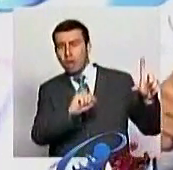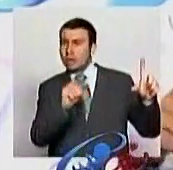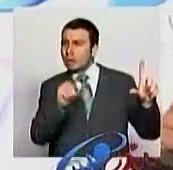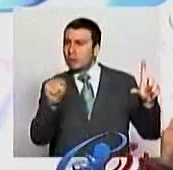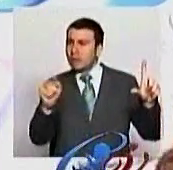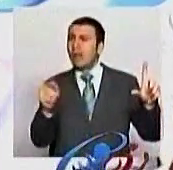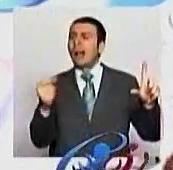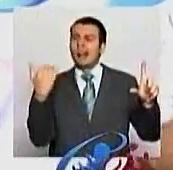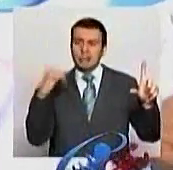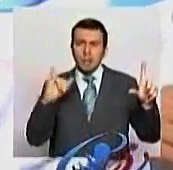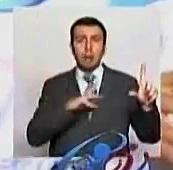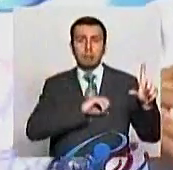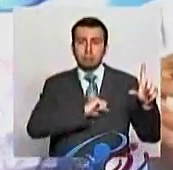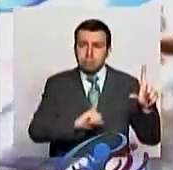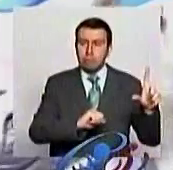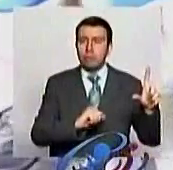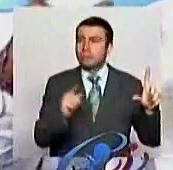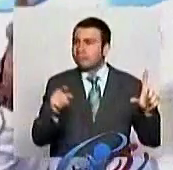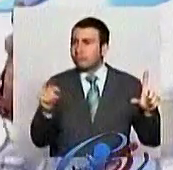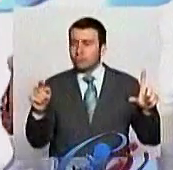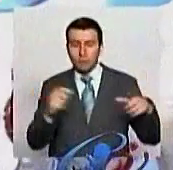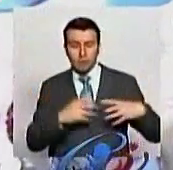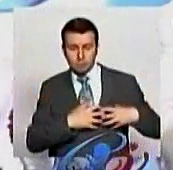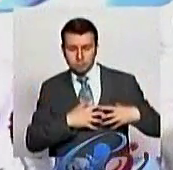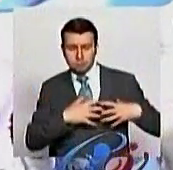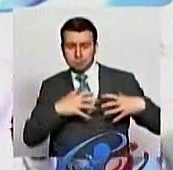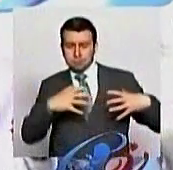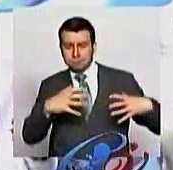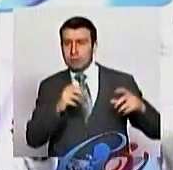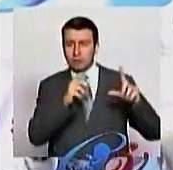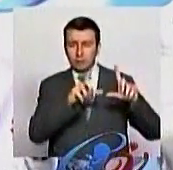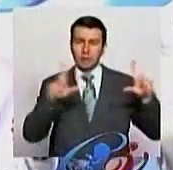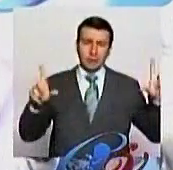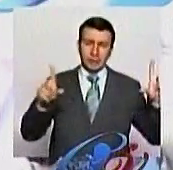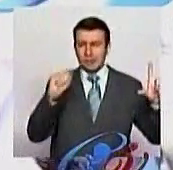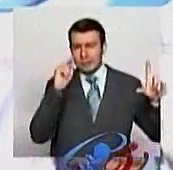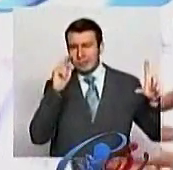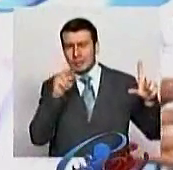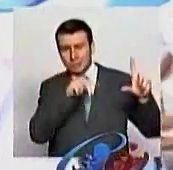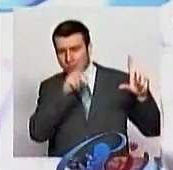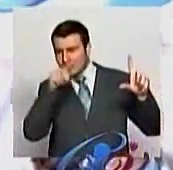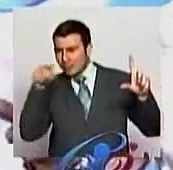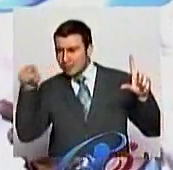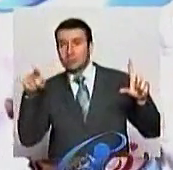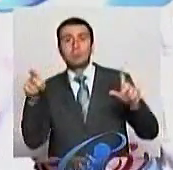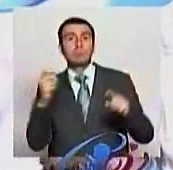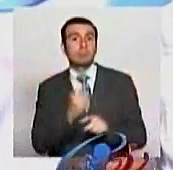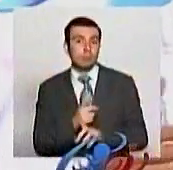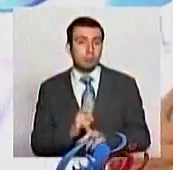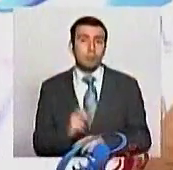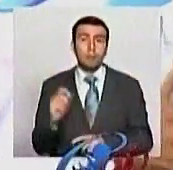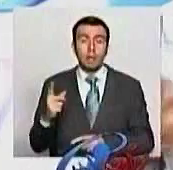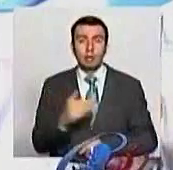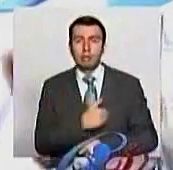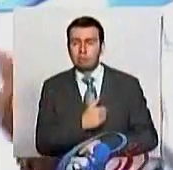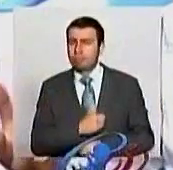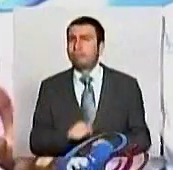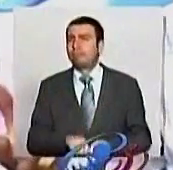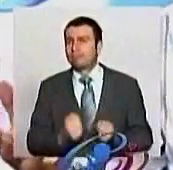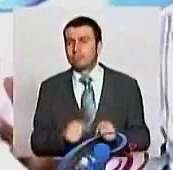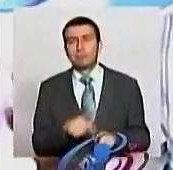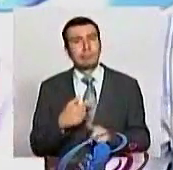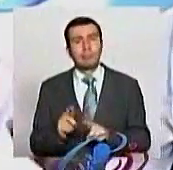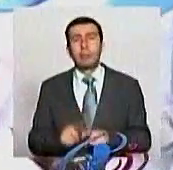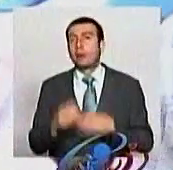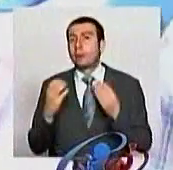antiguos, cardiomegalias, que es el crecimiento de parte del corazón, fallas cardíacas, tanta